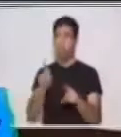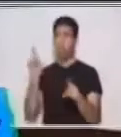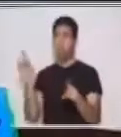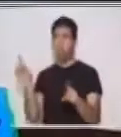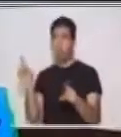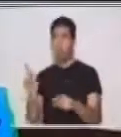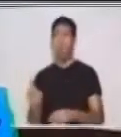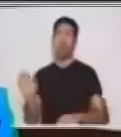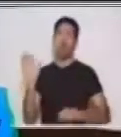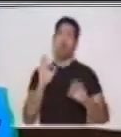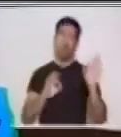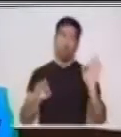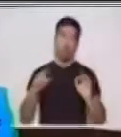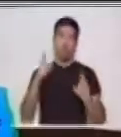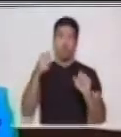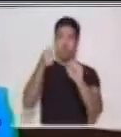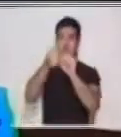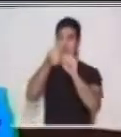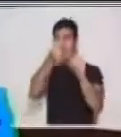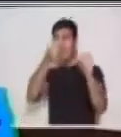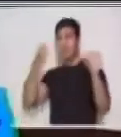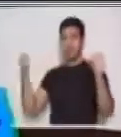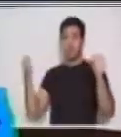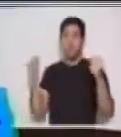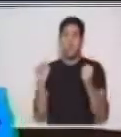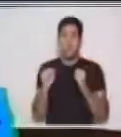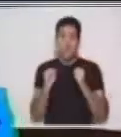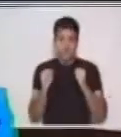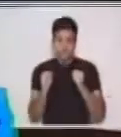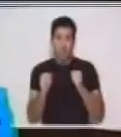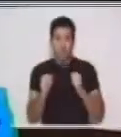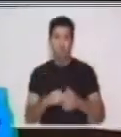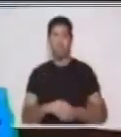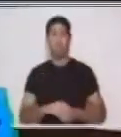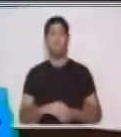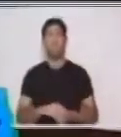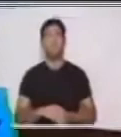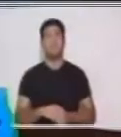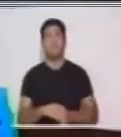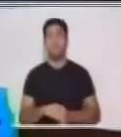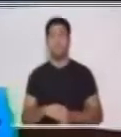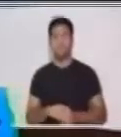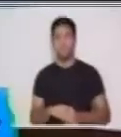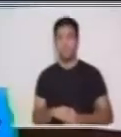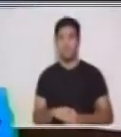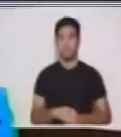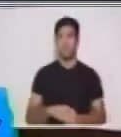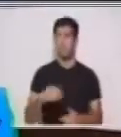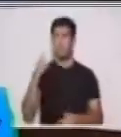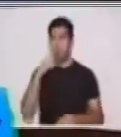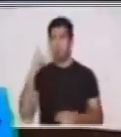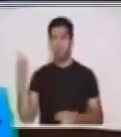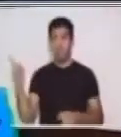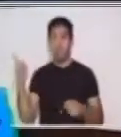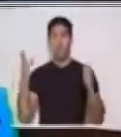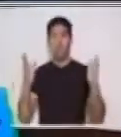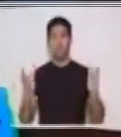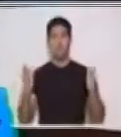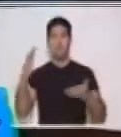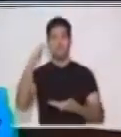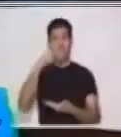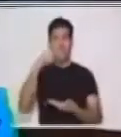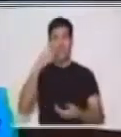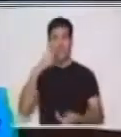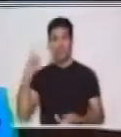Un refrigerador puede tener, es la forma de un prisma rectangular. Una caja, así como la que tengo acá en el